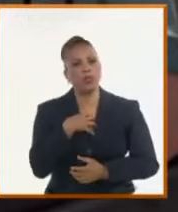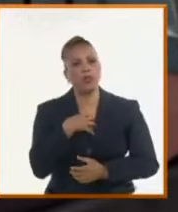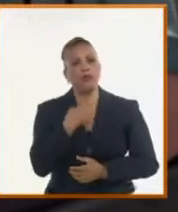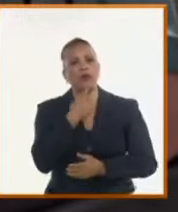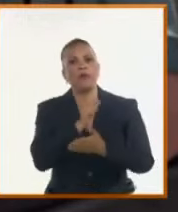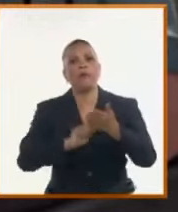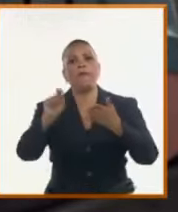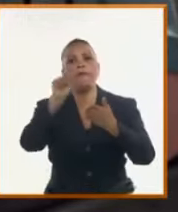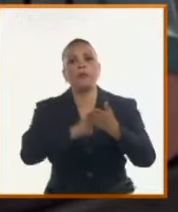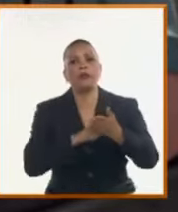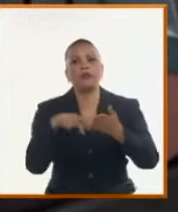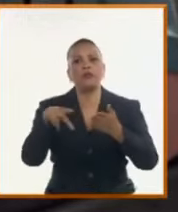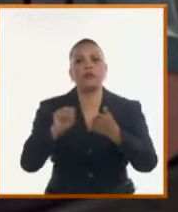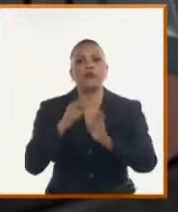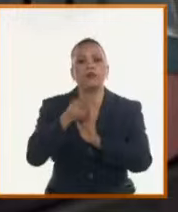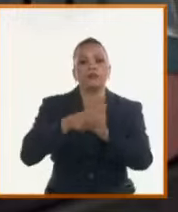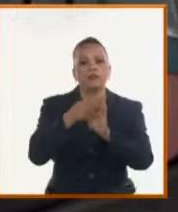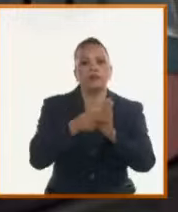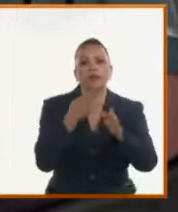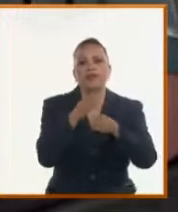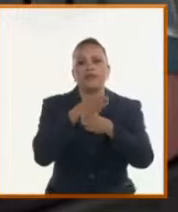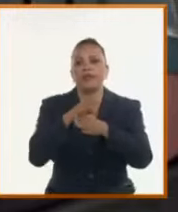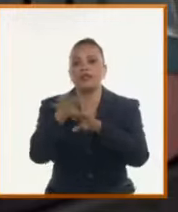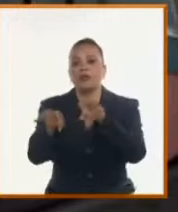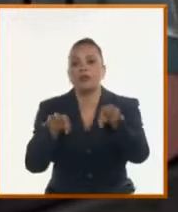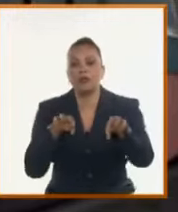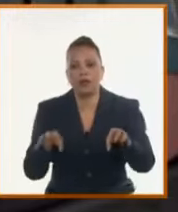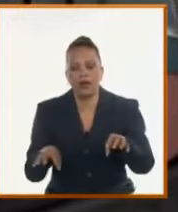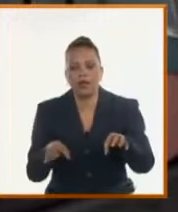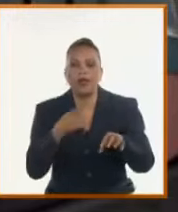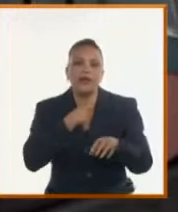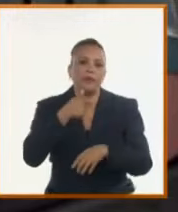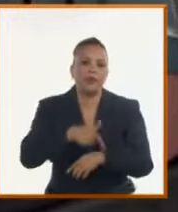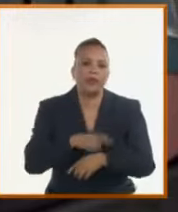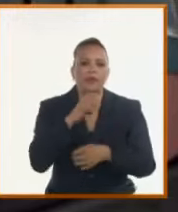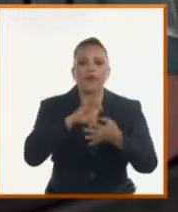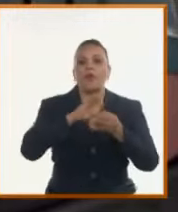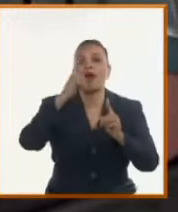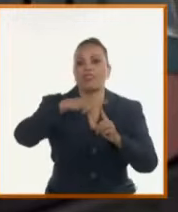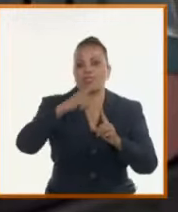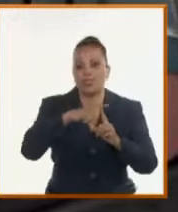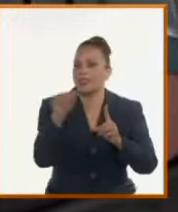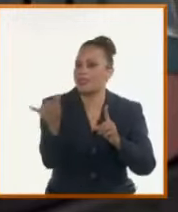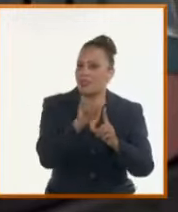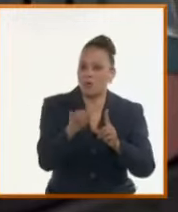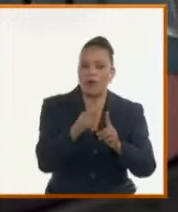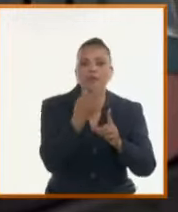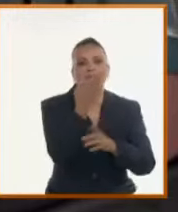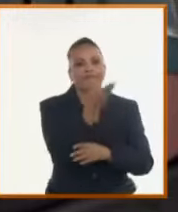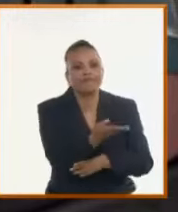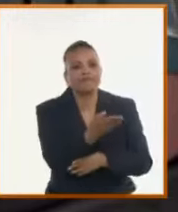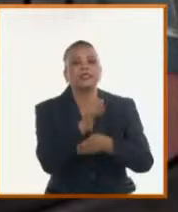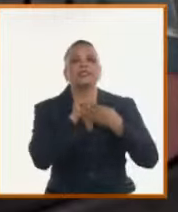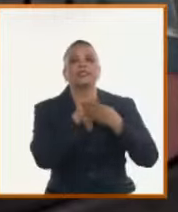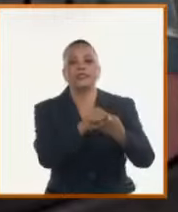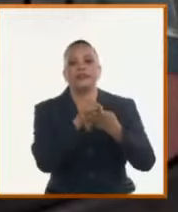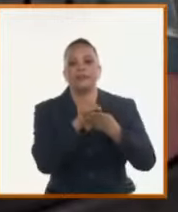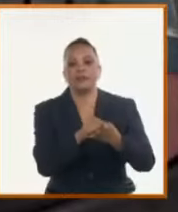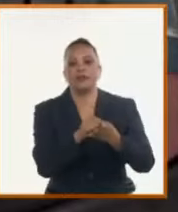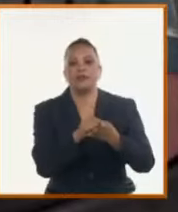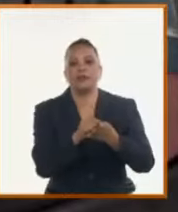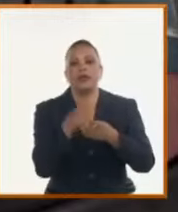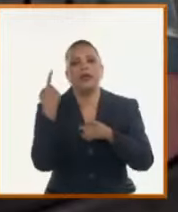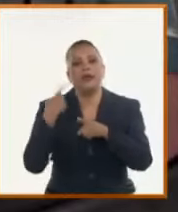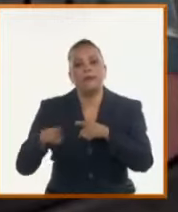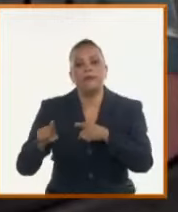nuevo ferrobus para otros territorios la provincia de guantánamo también nos ha solicitado ese ese servicio y la